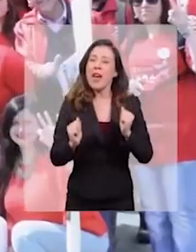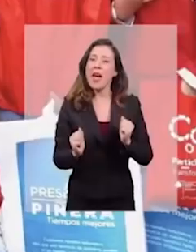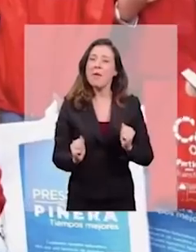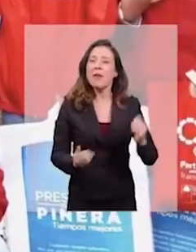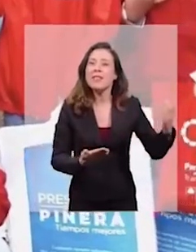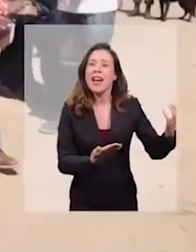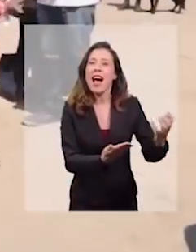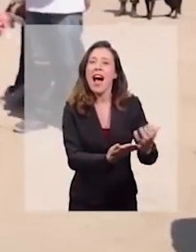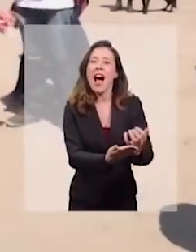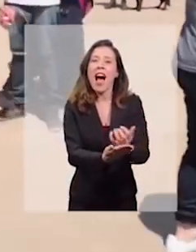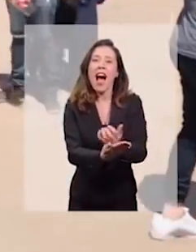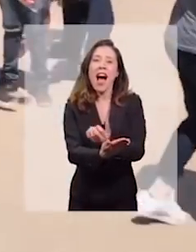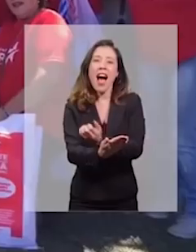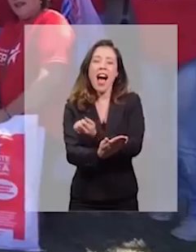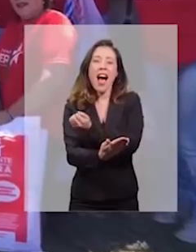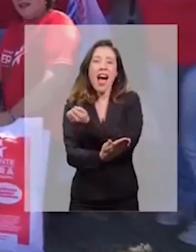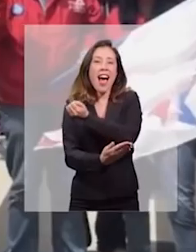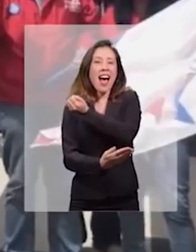54.57% de los votos contra un